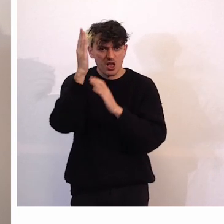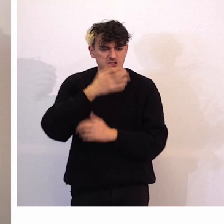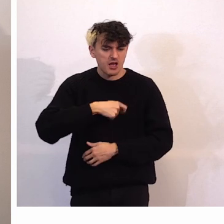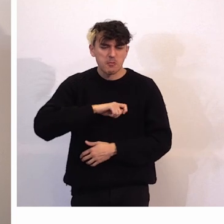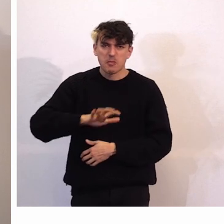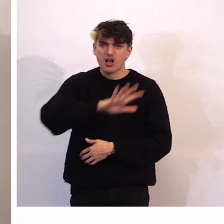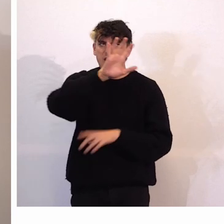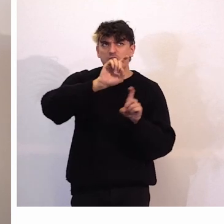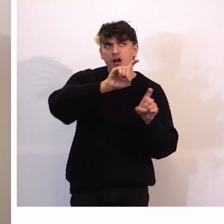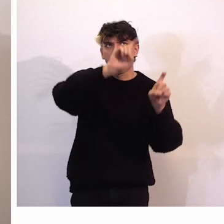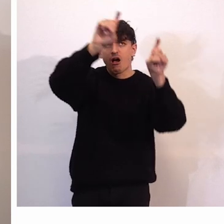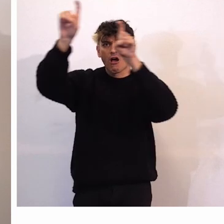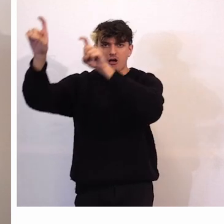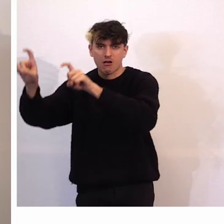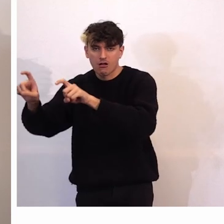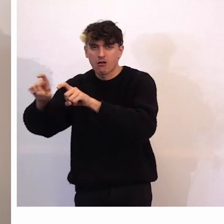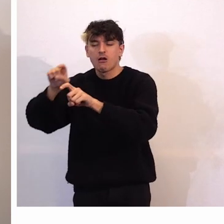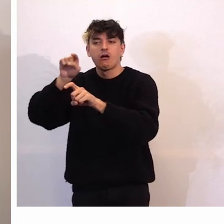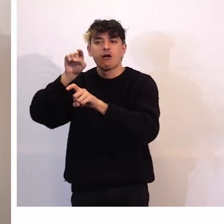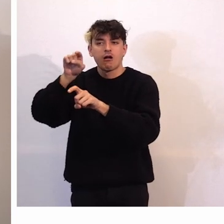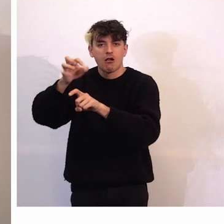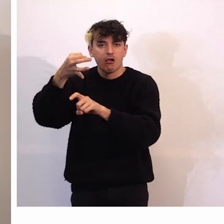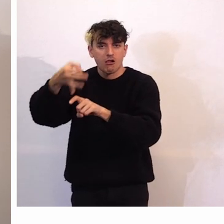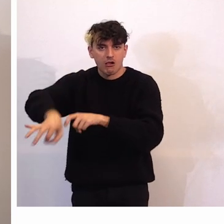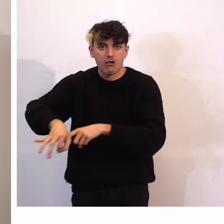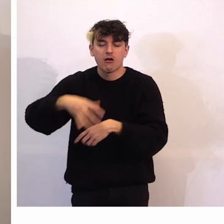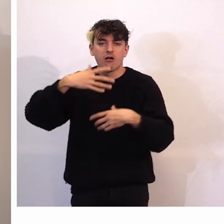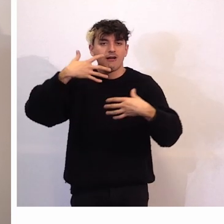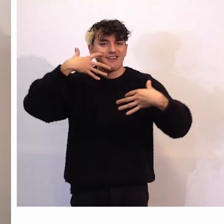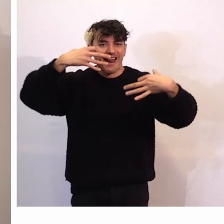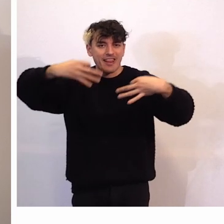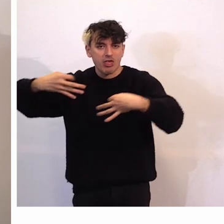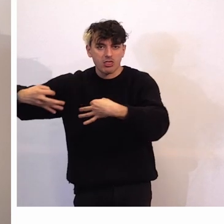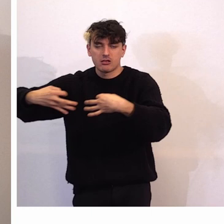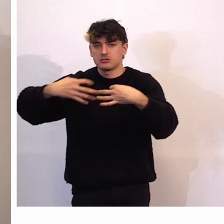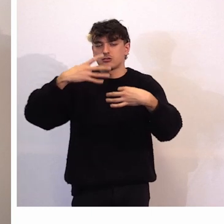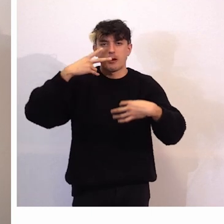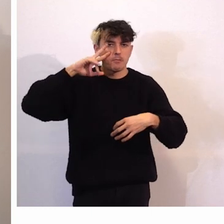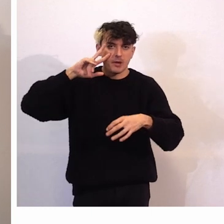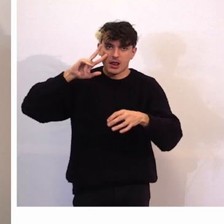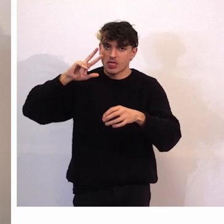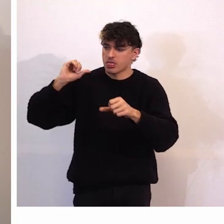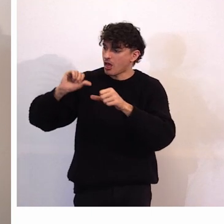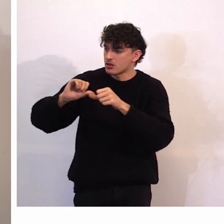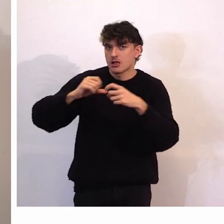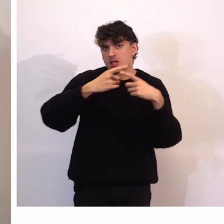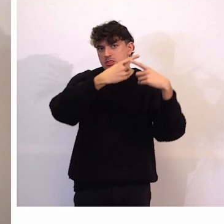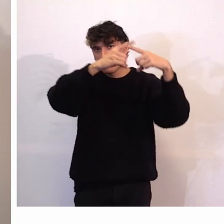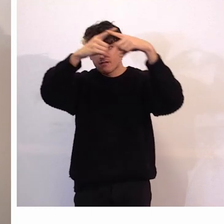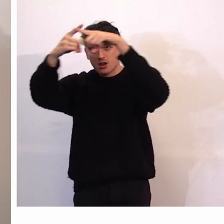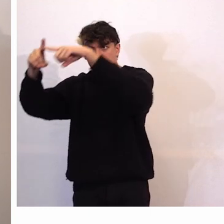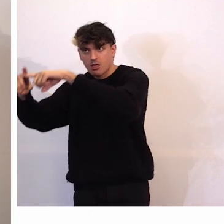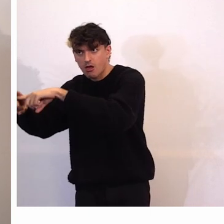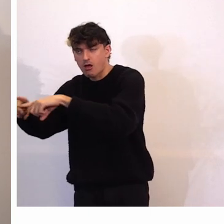ha permitido conocer las diferentes realidades y experiencias vividas por personas con